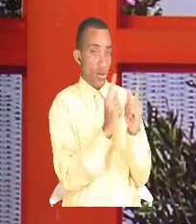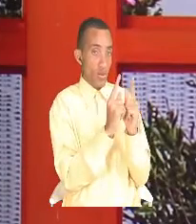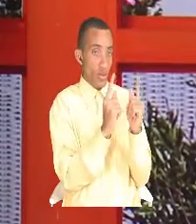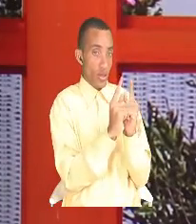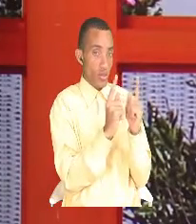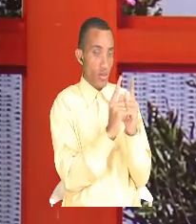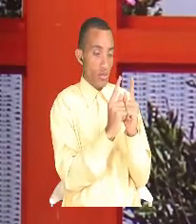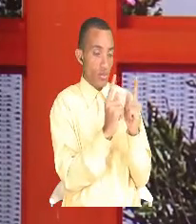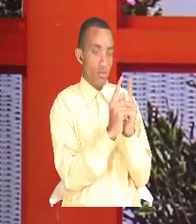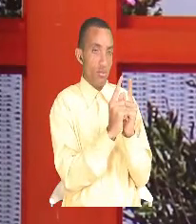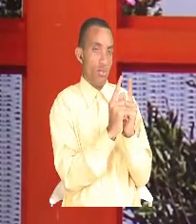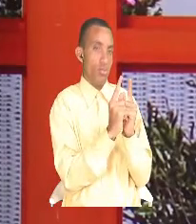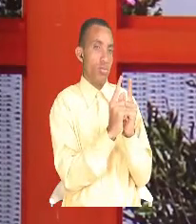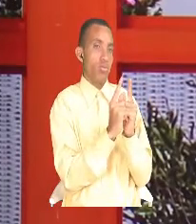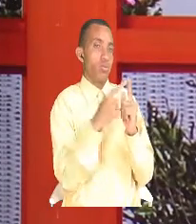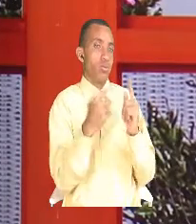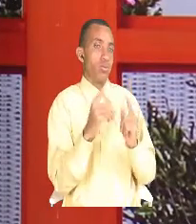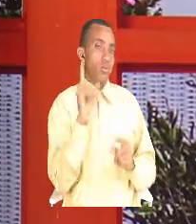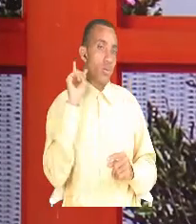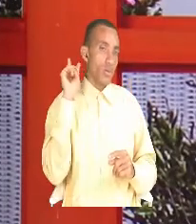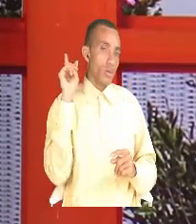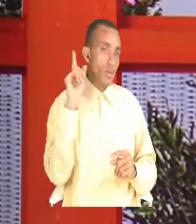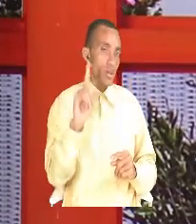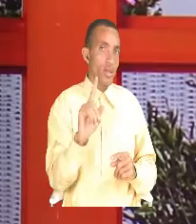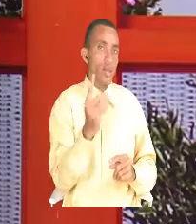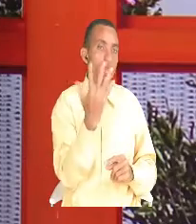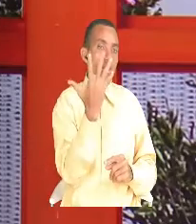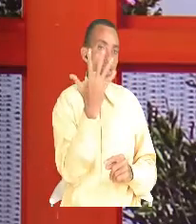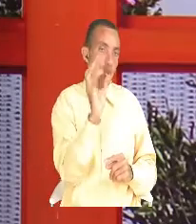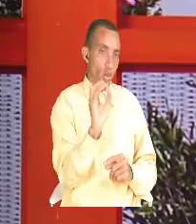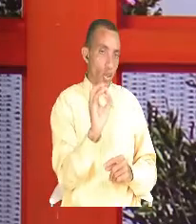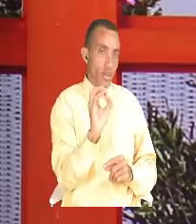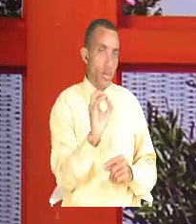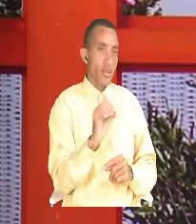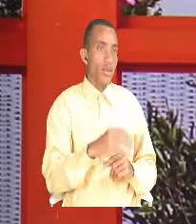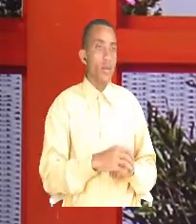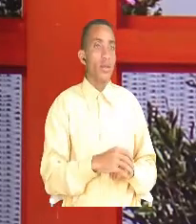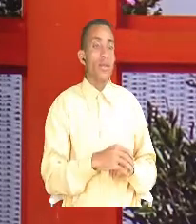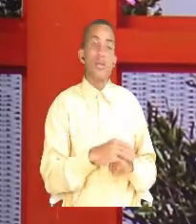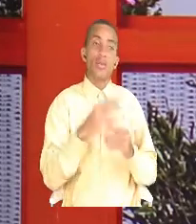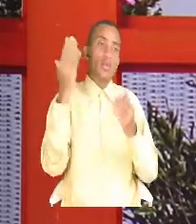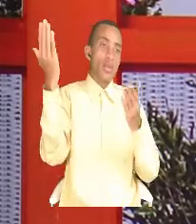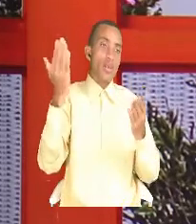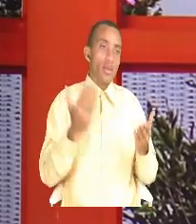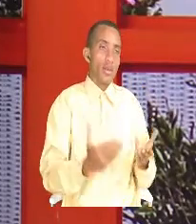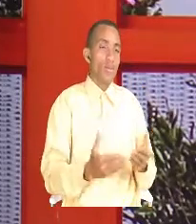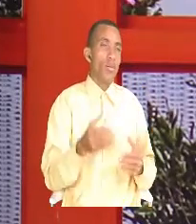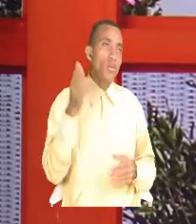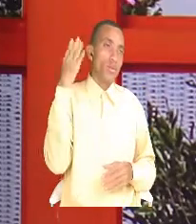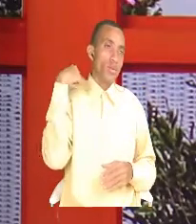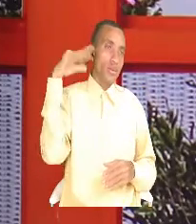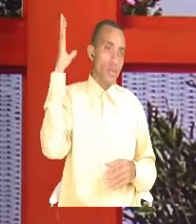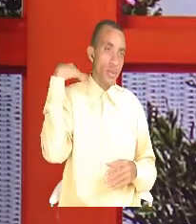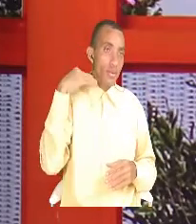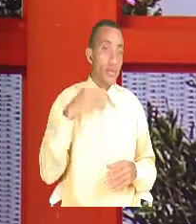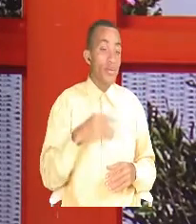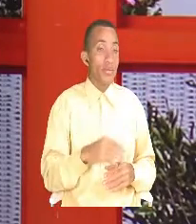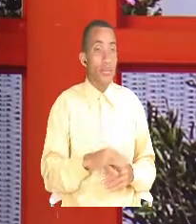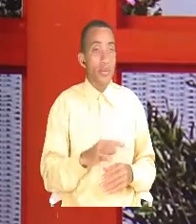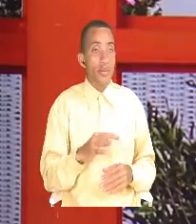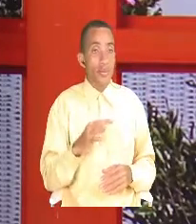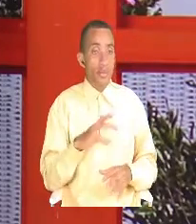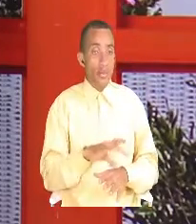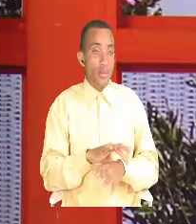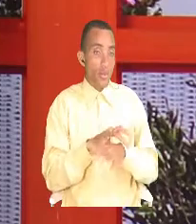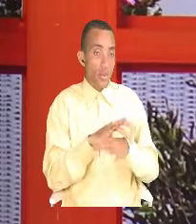gratificante que en el marco de los 50 años de la caja podamos traer a un aliado desde hace mucho tiempo, porque la doctora Sandra y sus spa han